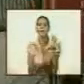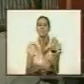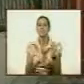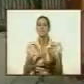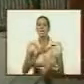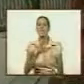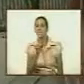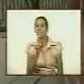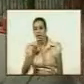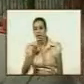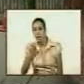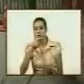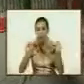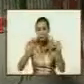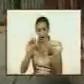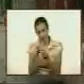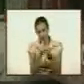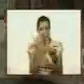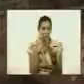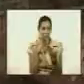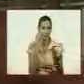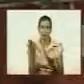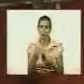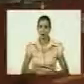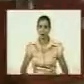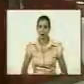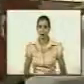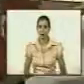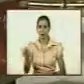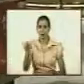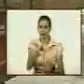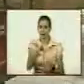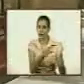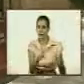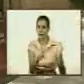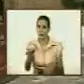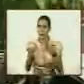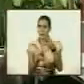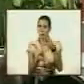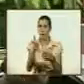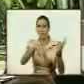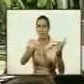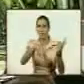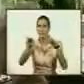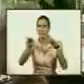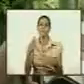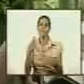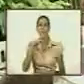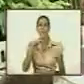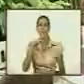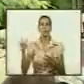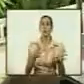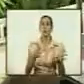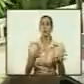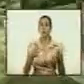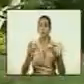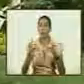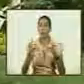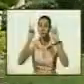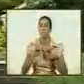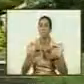Los invitamos a que nos acompañen en este recorrido. A bordo del tranvía iniciamos el paseo. Brisa fresca, aire puro,